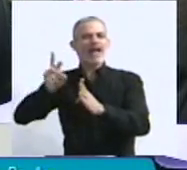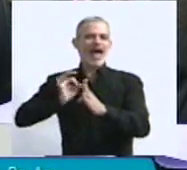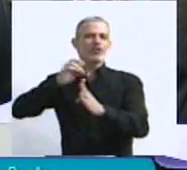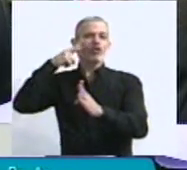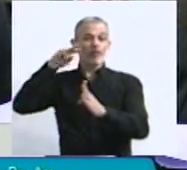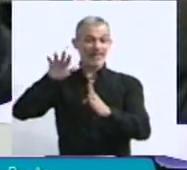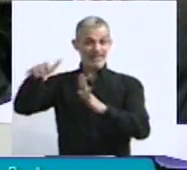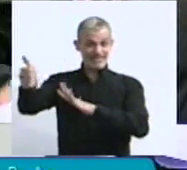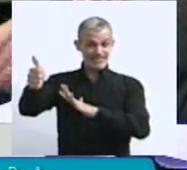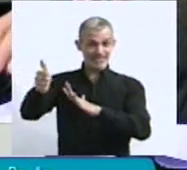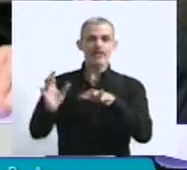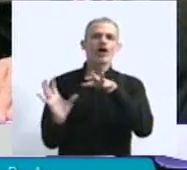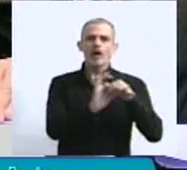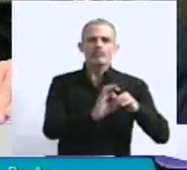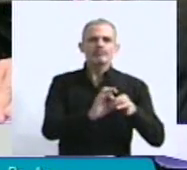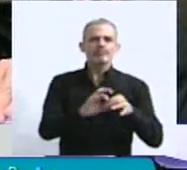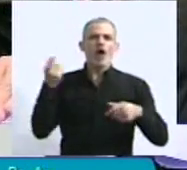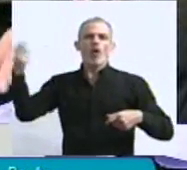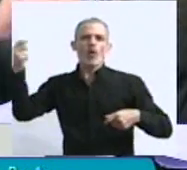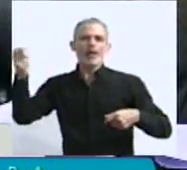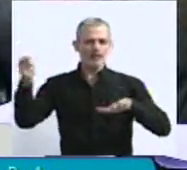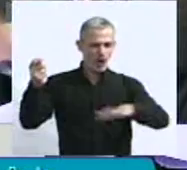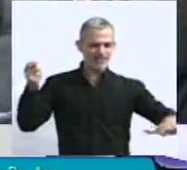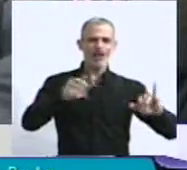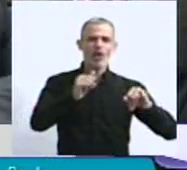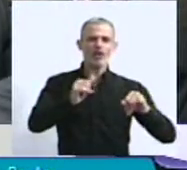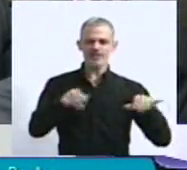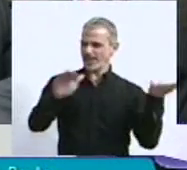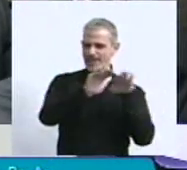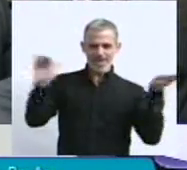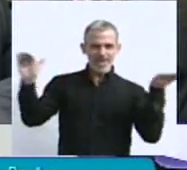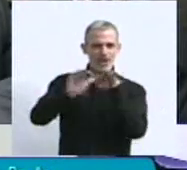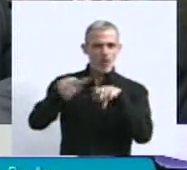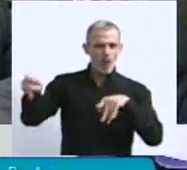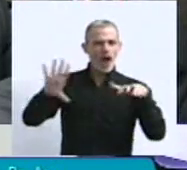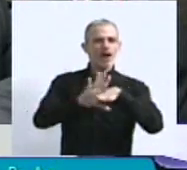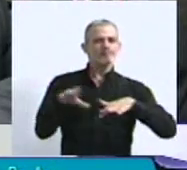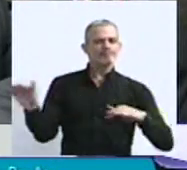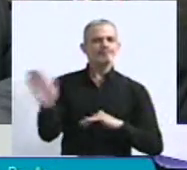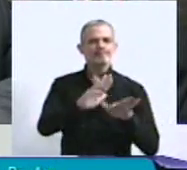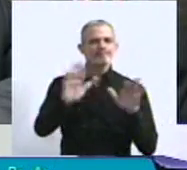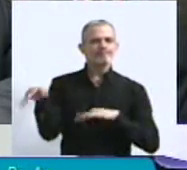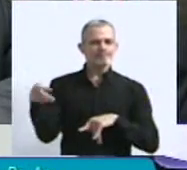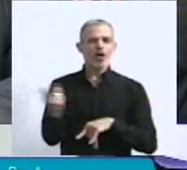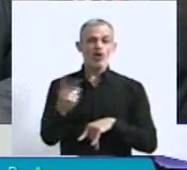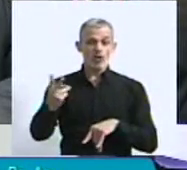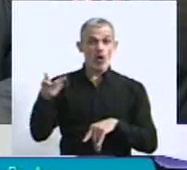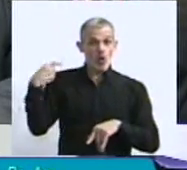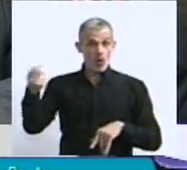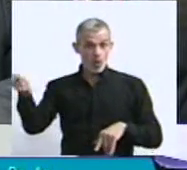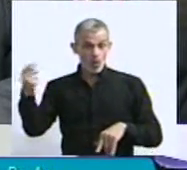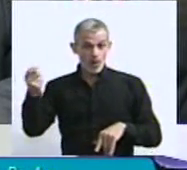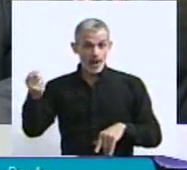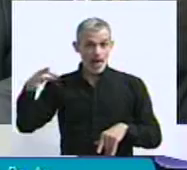converger con la movilidad previsional. Es decir, que en simultáneo, el haber